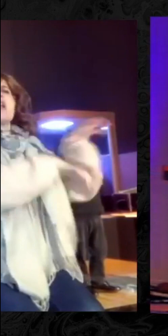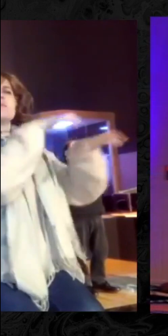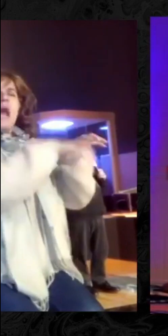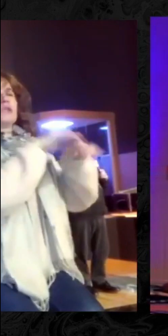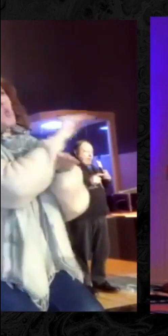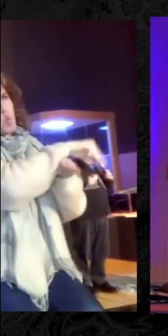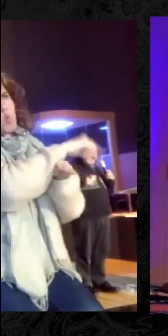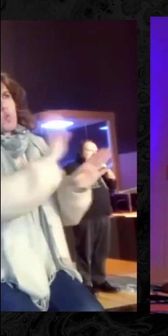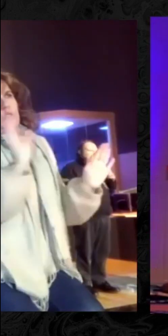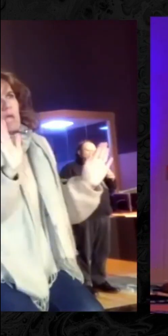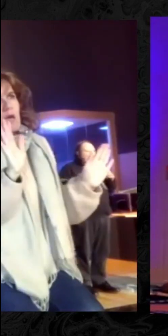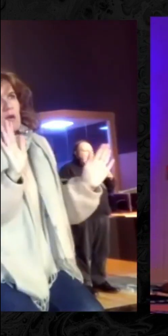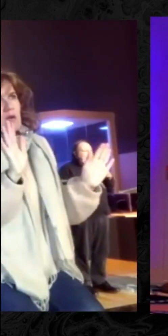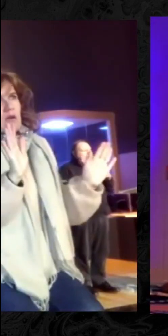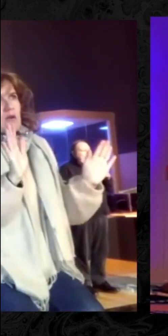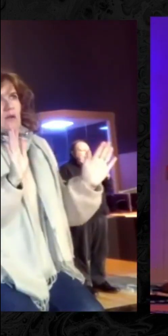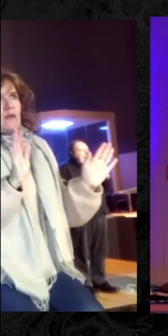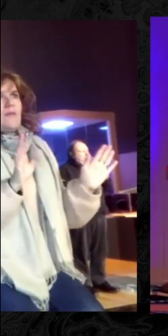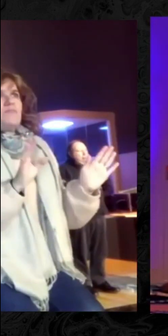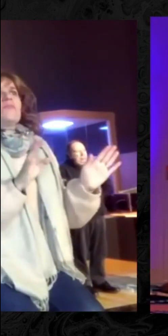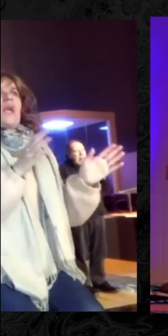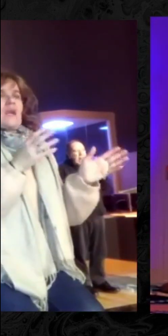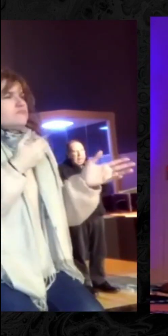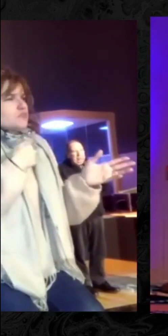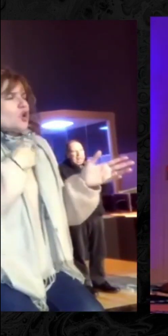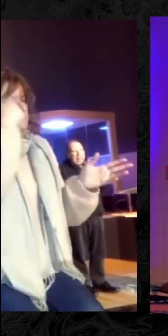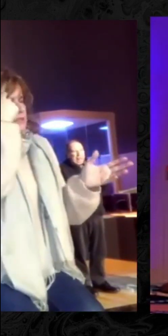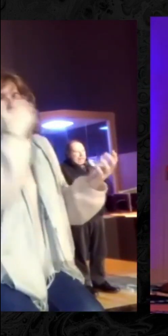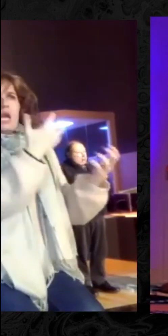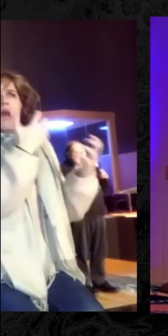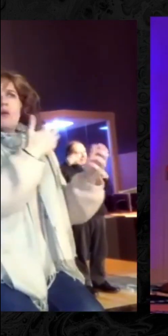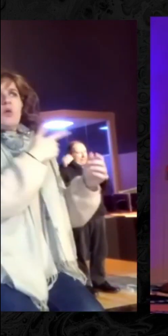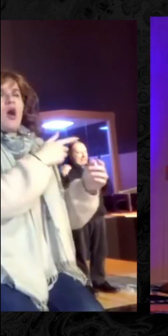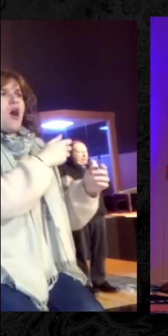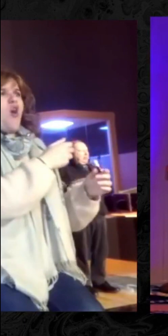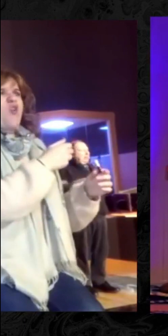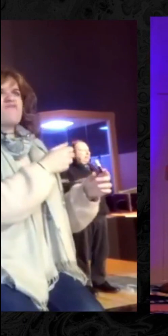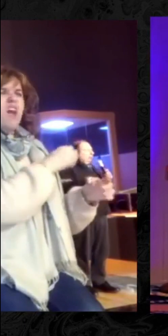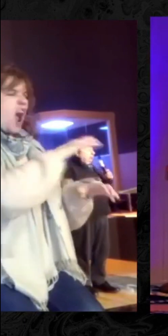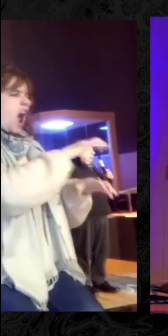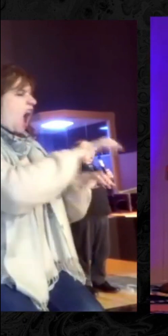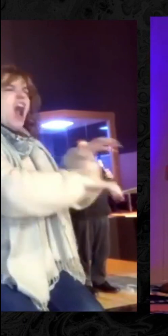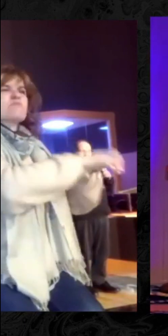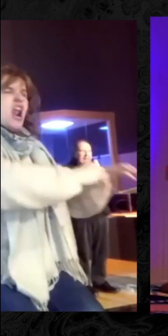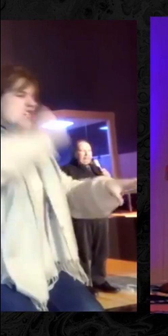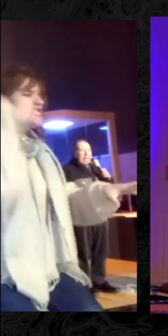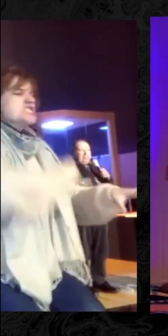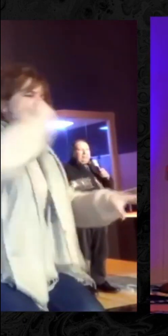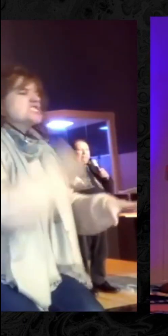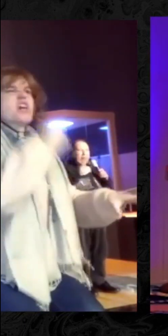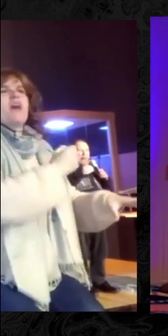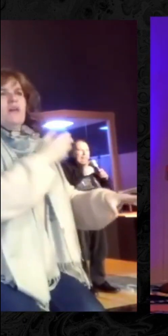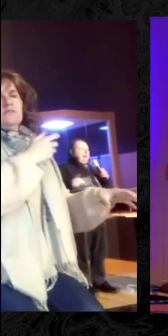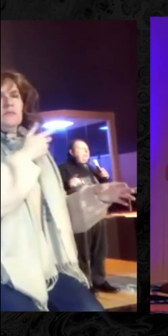yo lo veo mal y que tiene que ser castigados Yo también lo veo Porque una persona que mata a un animal sin tornison está bien